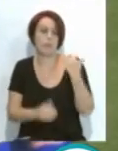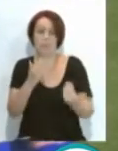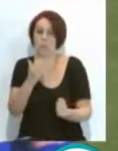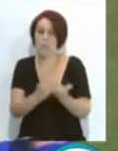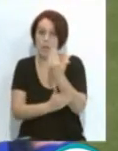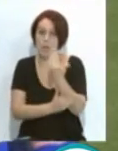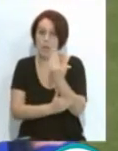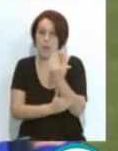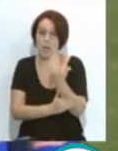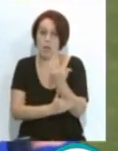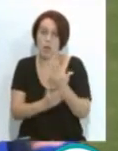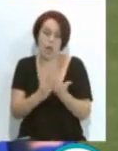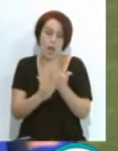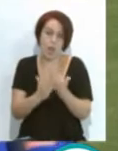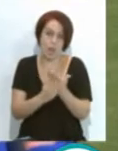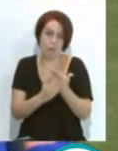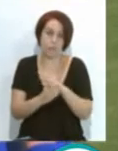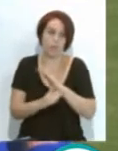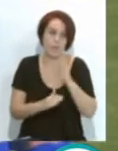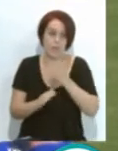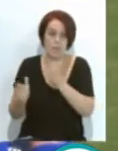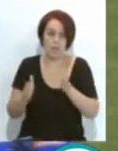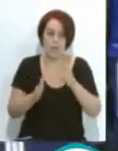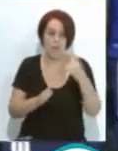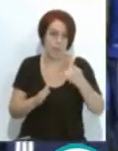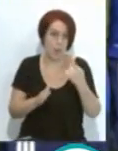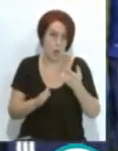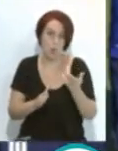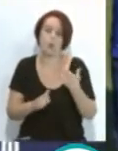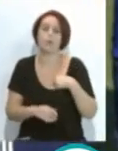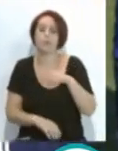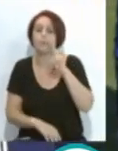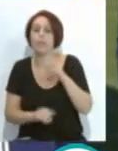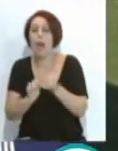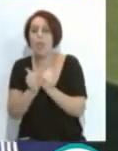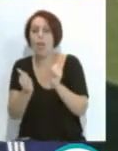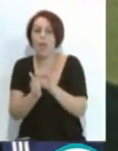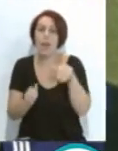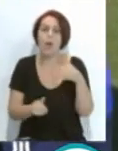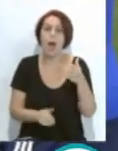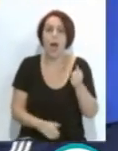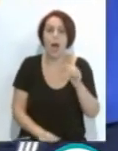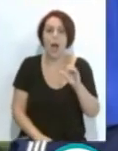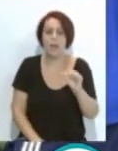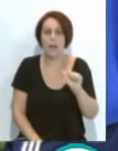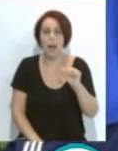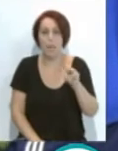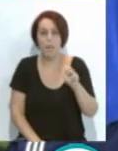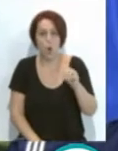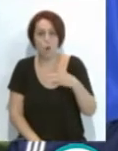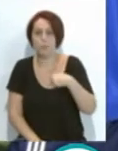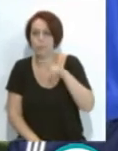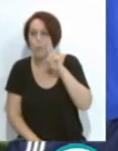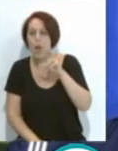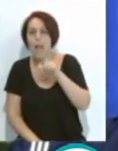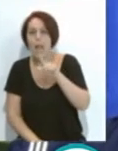donde tuvo que salir lesionado en el primer tiempo. Ahí vemos a Luismi Quesada, que está al lado de Acapo. Vemos todavía a Jeremías